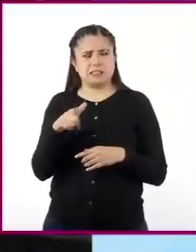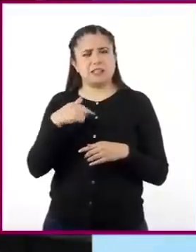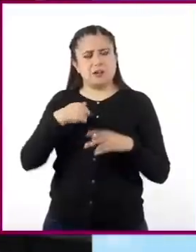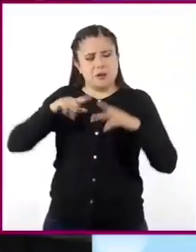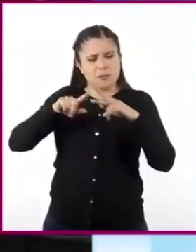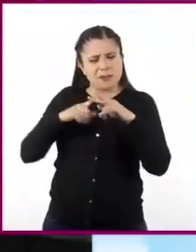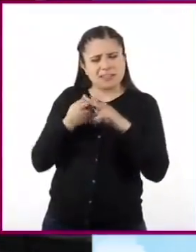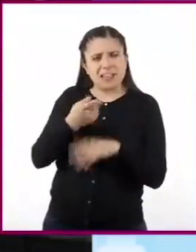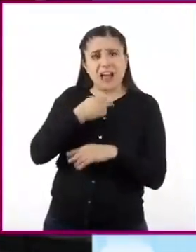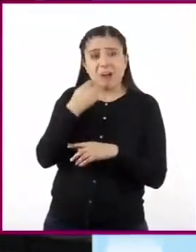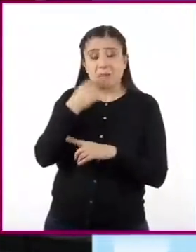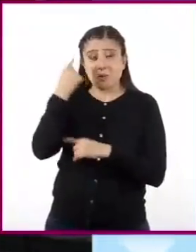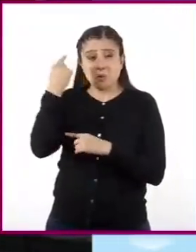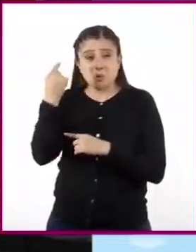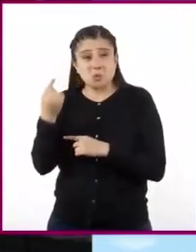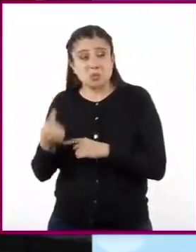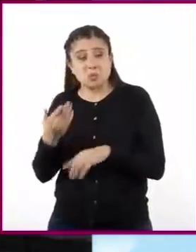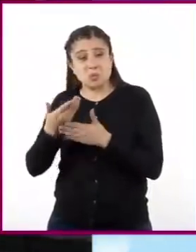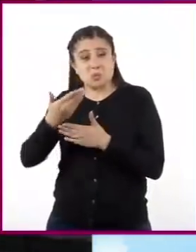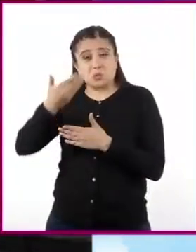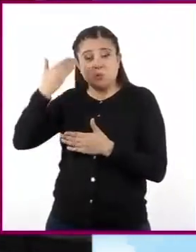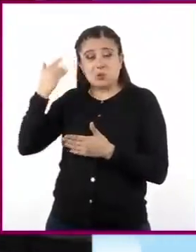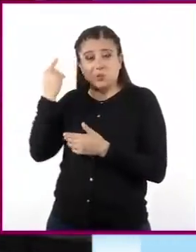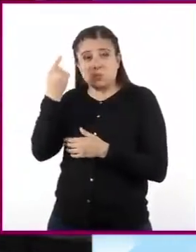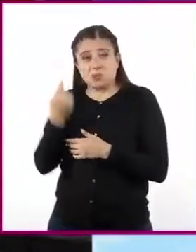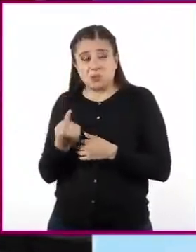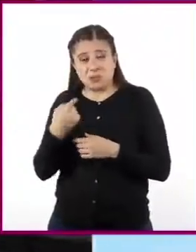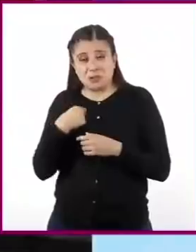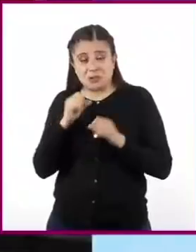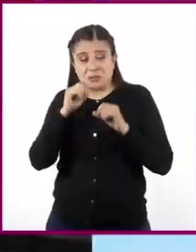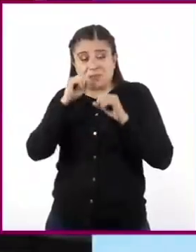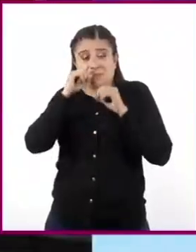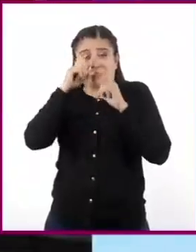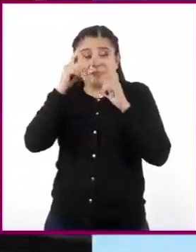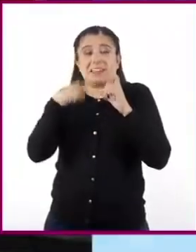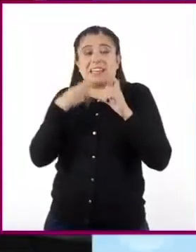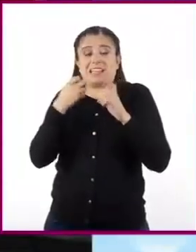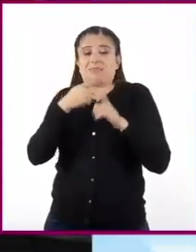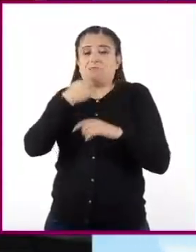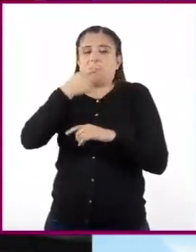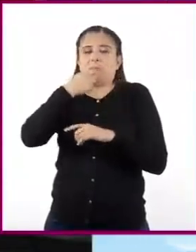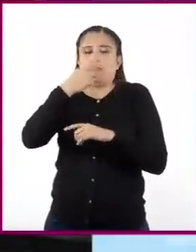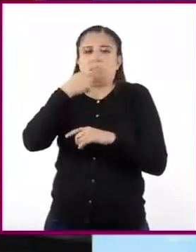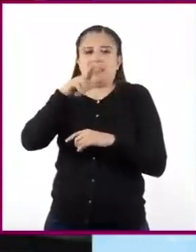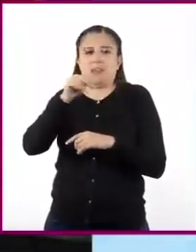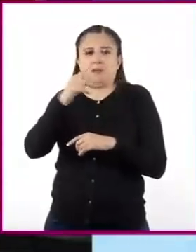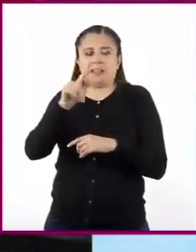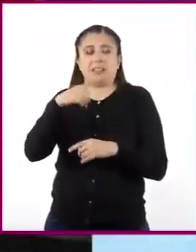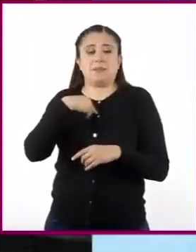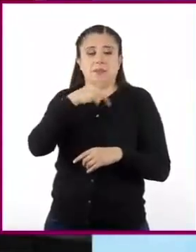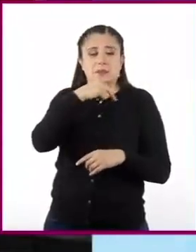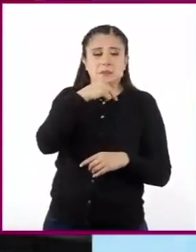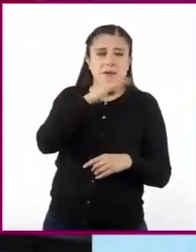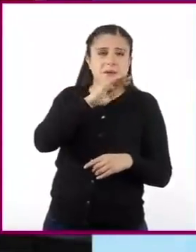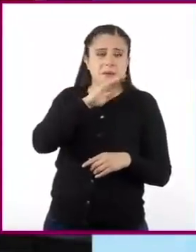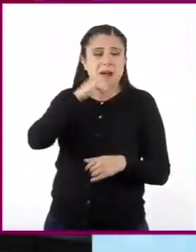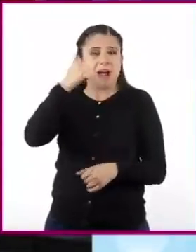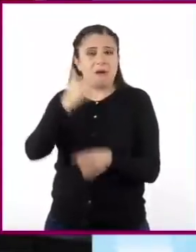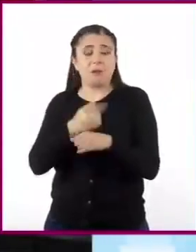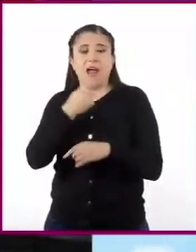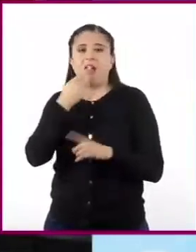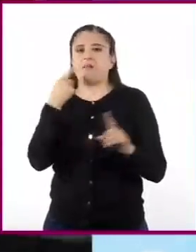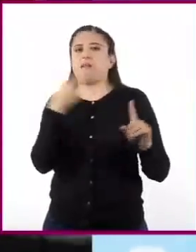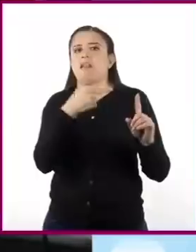empecé a hablar desde chiquito, desde que fui despertando, porque mis padres y mis abuelos todos hablaron el